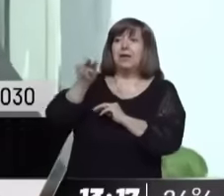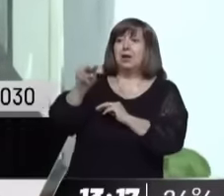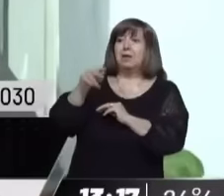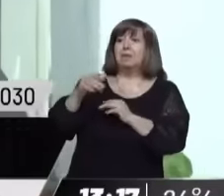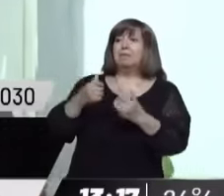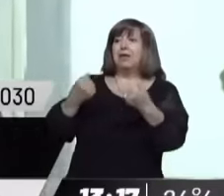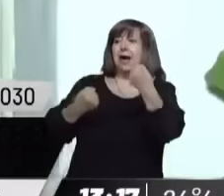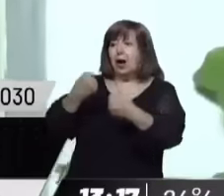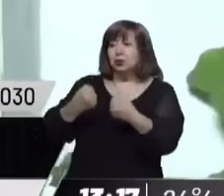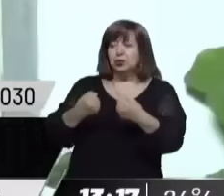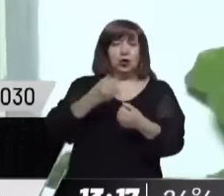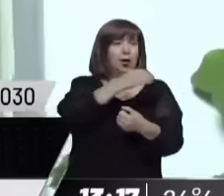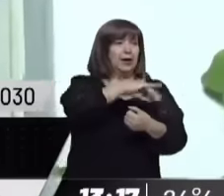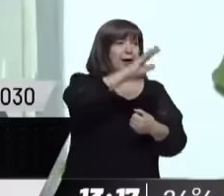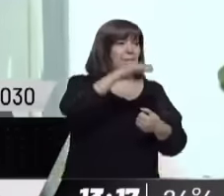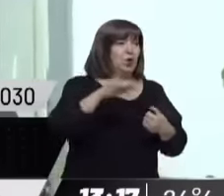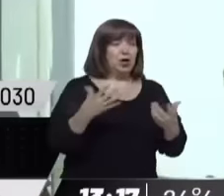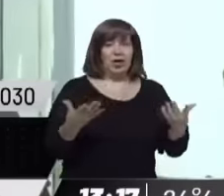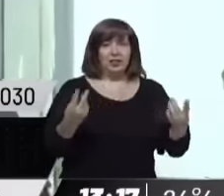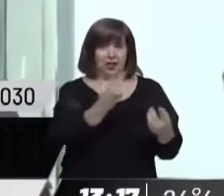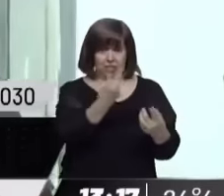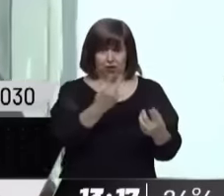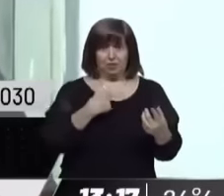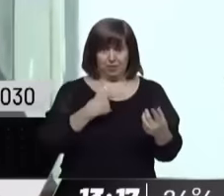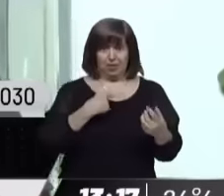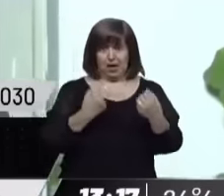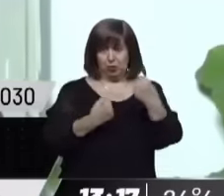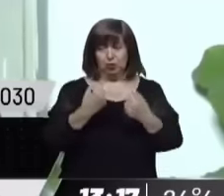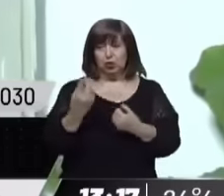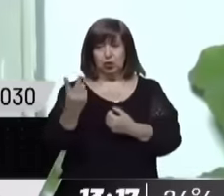güey. No puedes hacer nada, una impotencia tremenda.